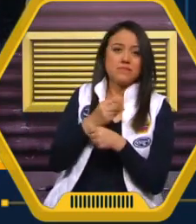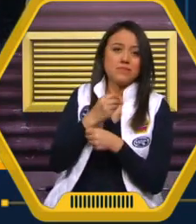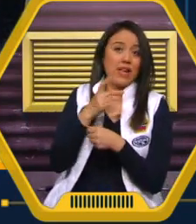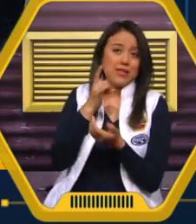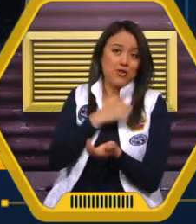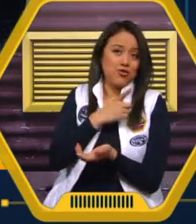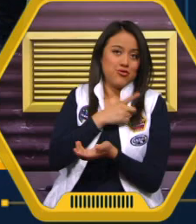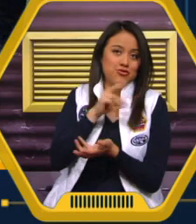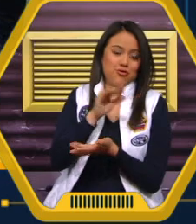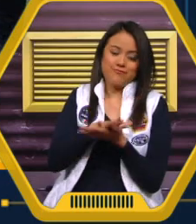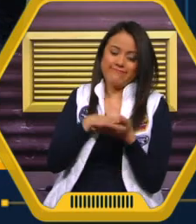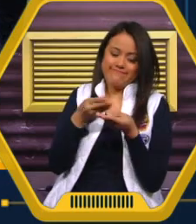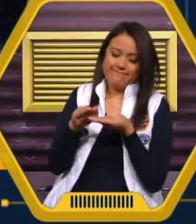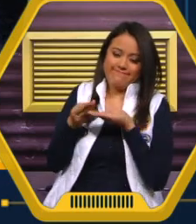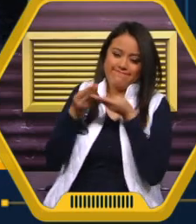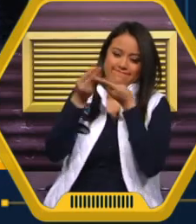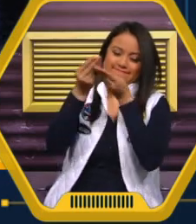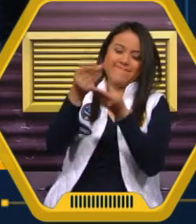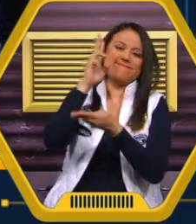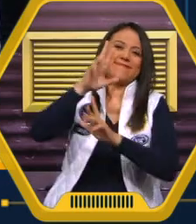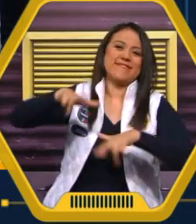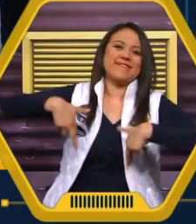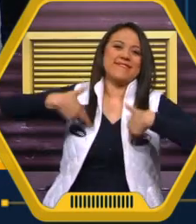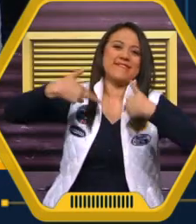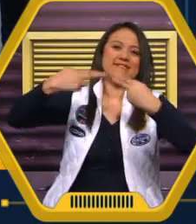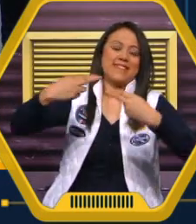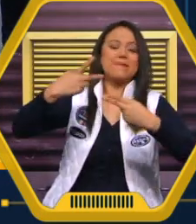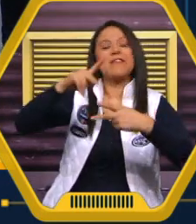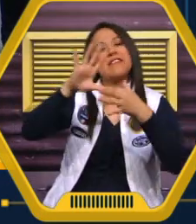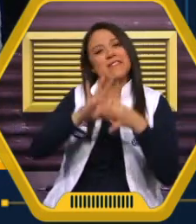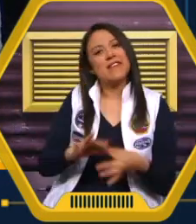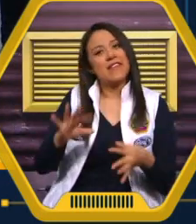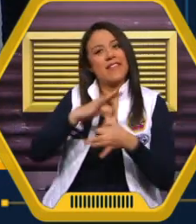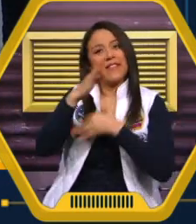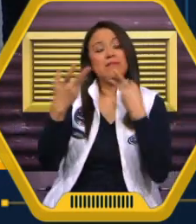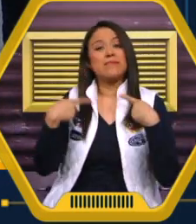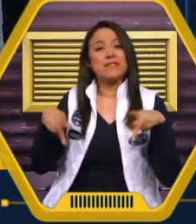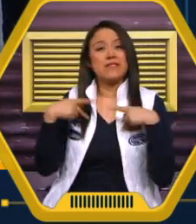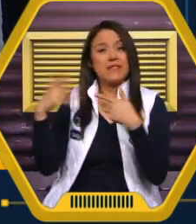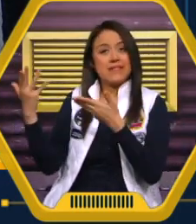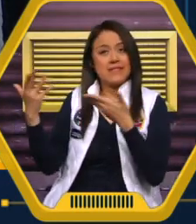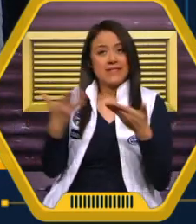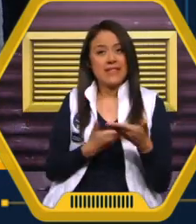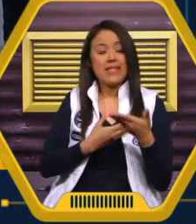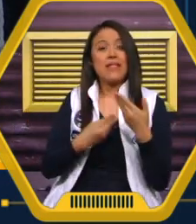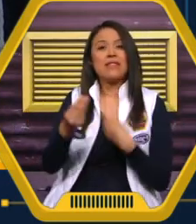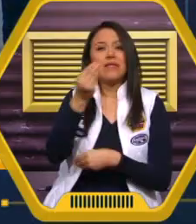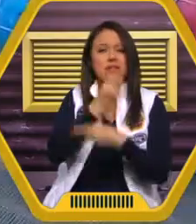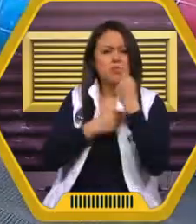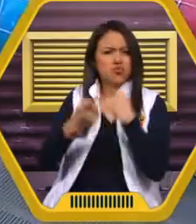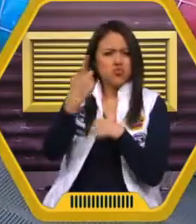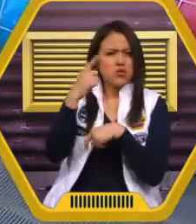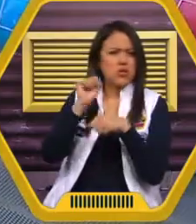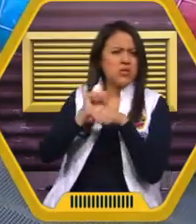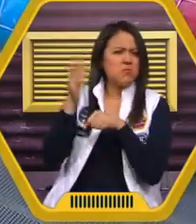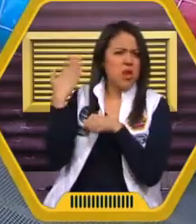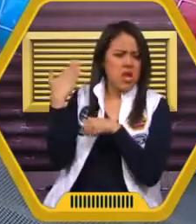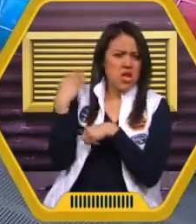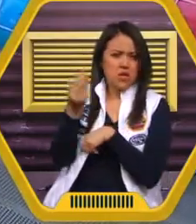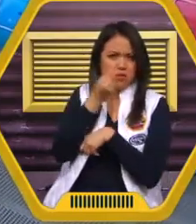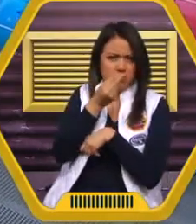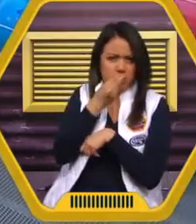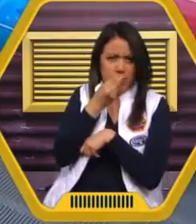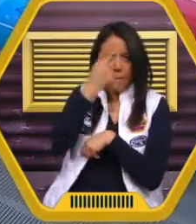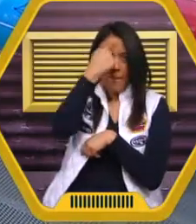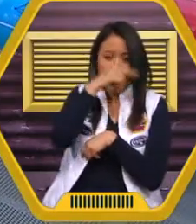al contenedor, pero déjenme platicarles que para todo el público que asistió al desayuno que se hizo hace unas semanitas, pues a favor